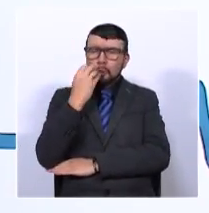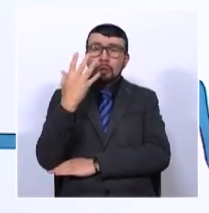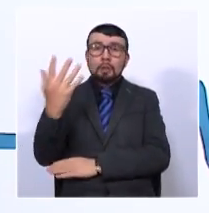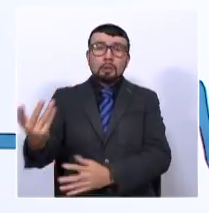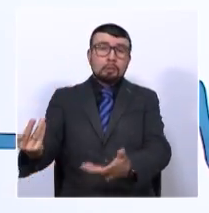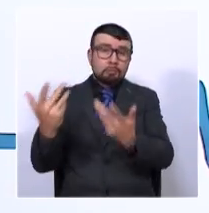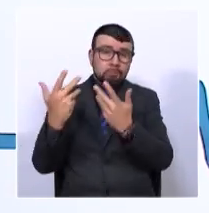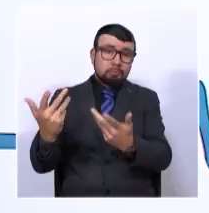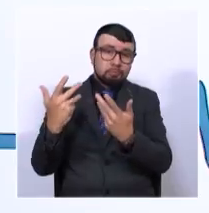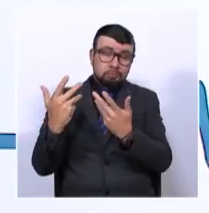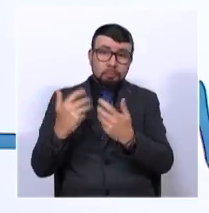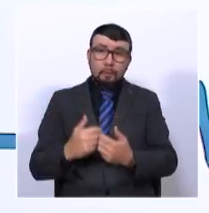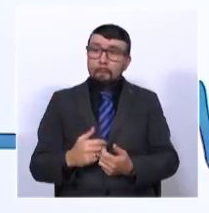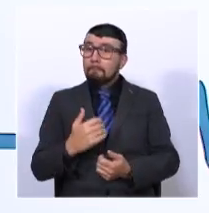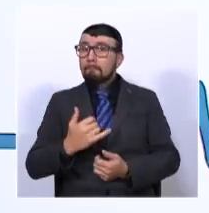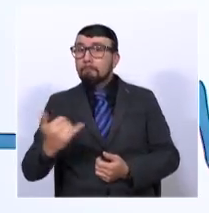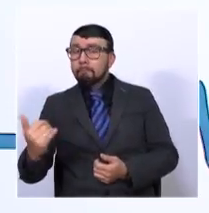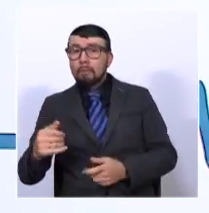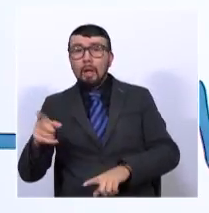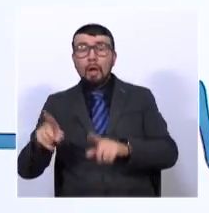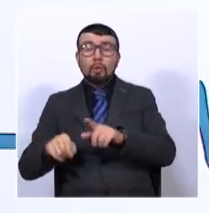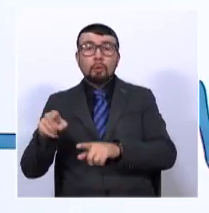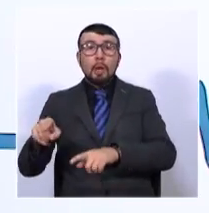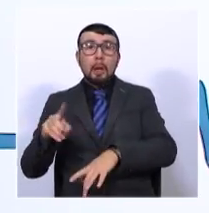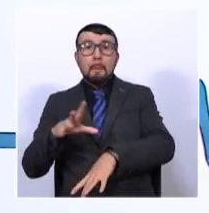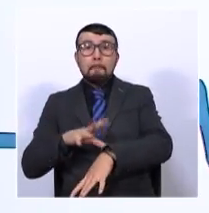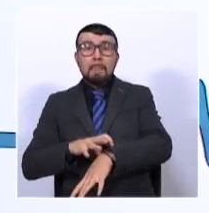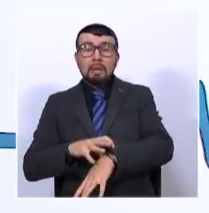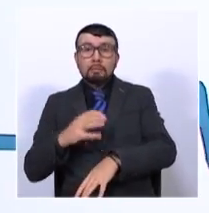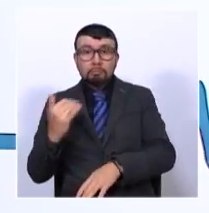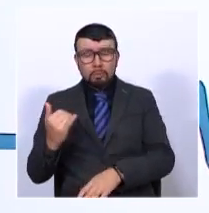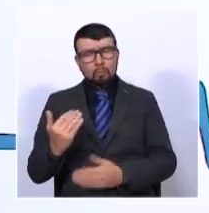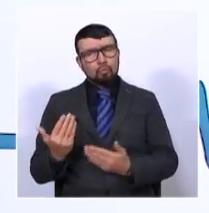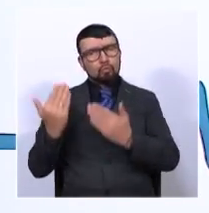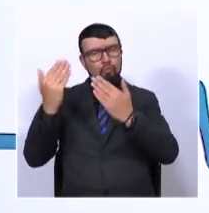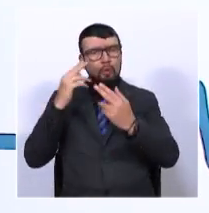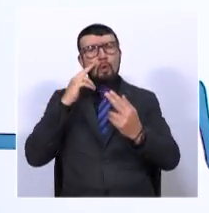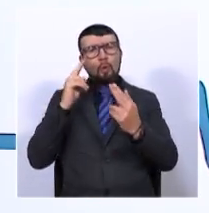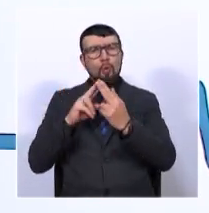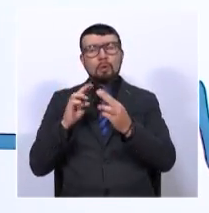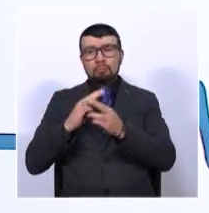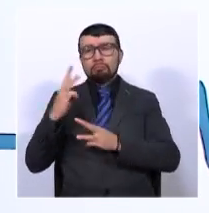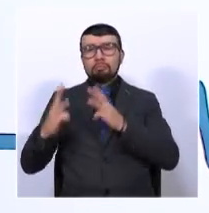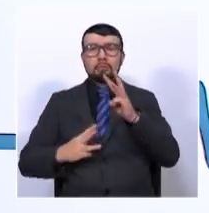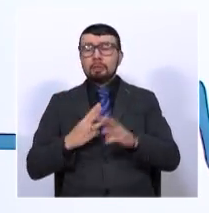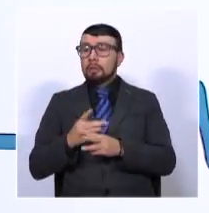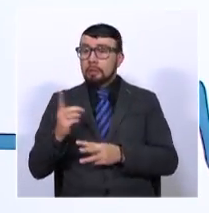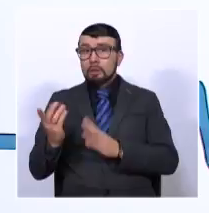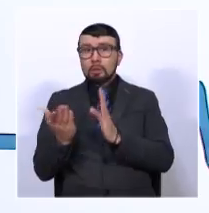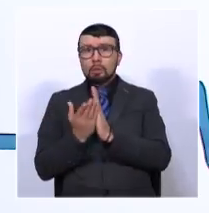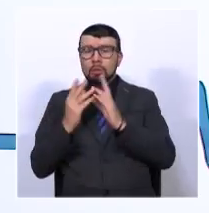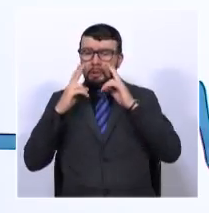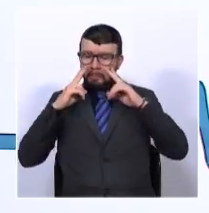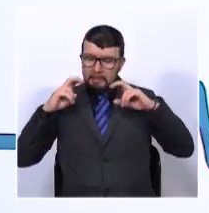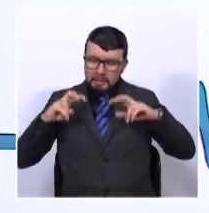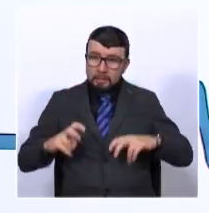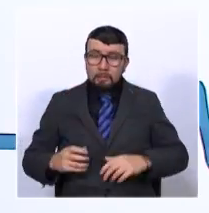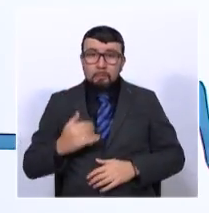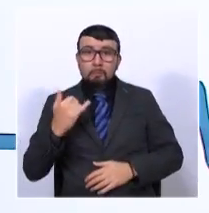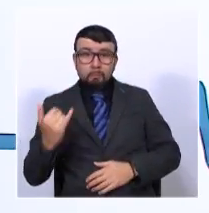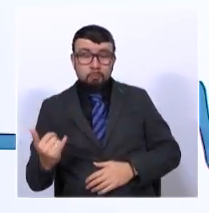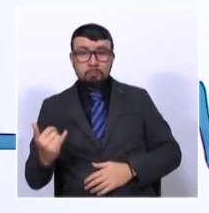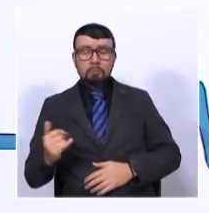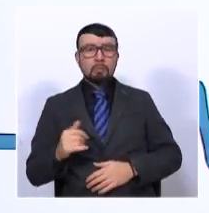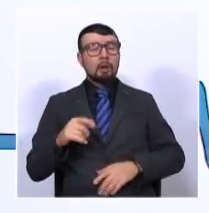congreso de unos oncólogos muy reconocidos a nivel mundial que han hecho estudios e investigaciones en pacientes